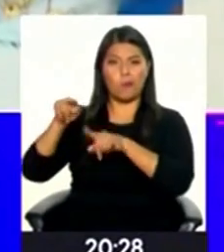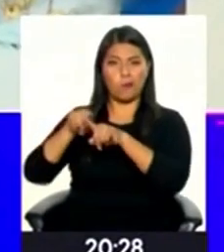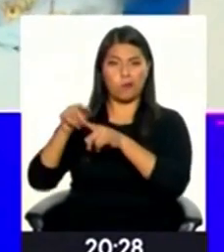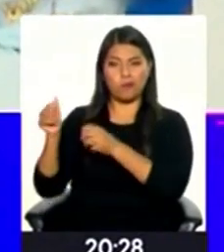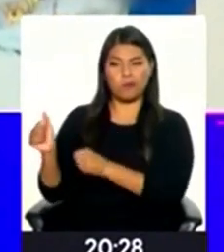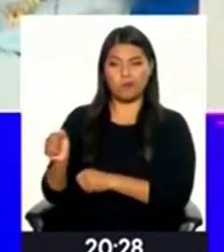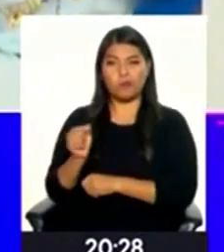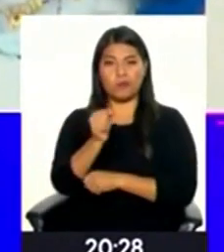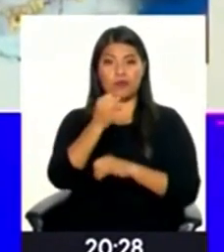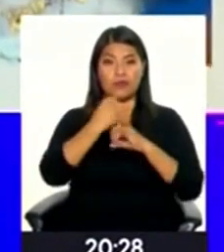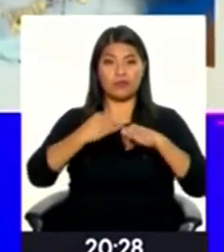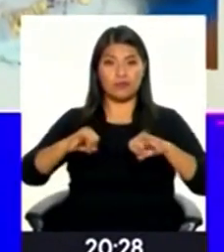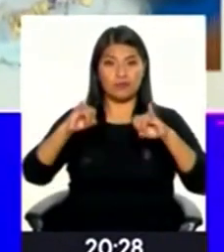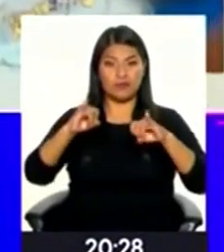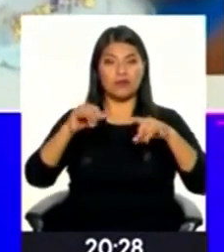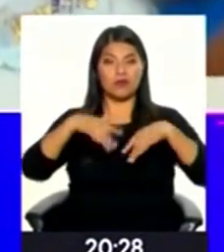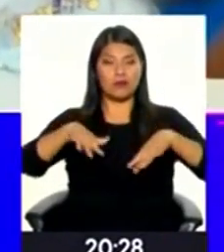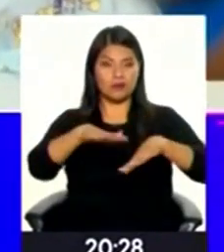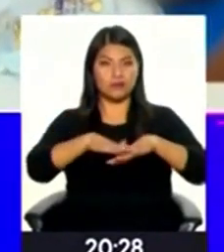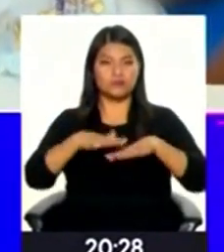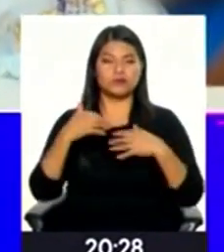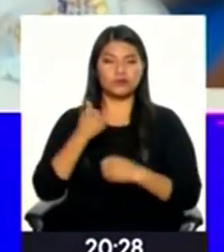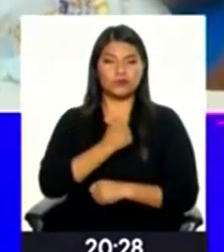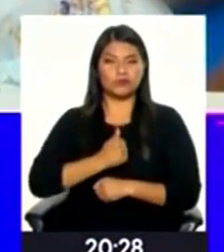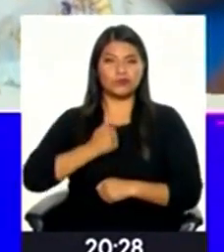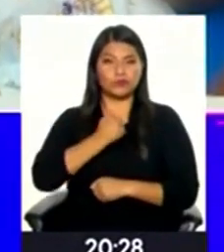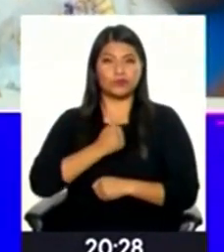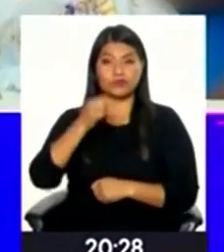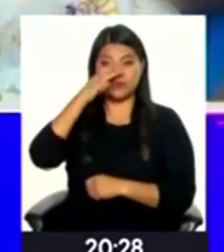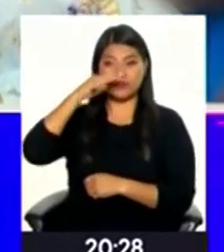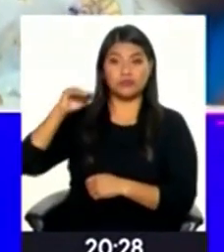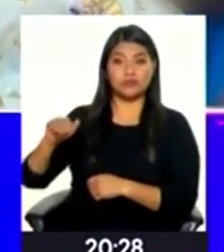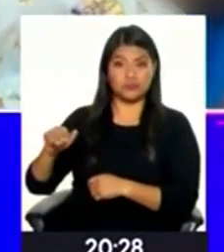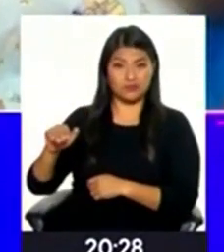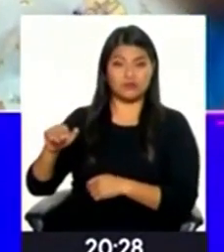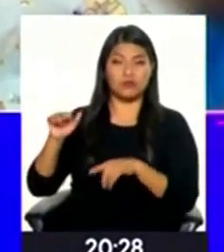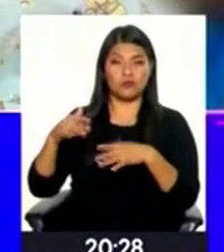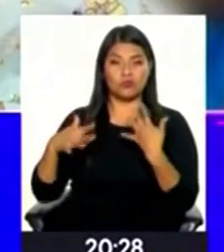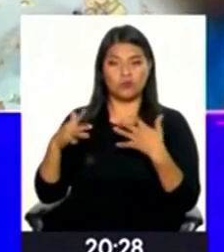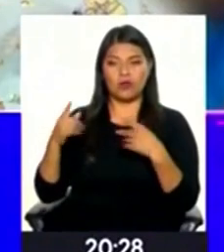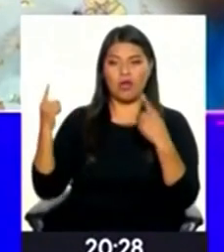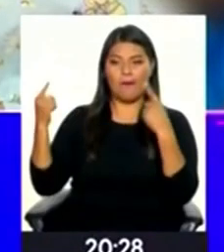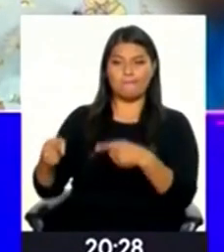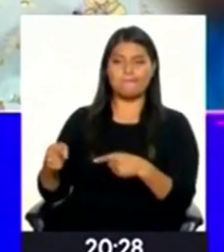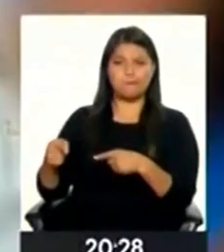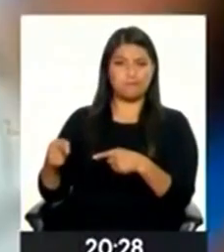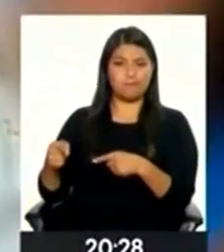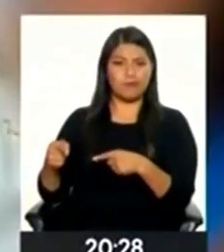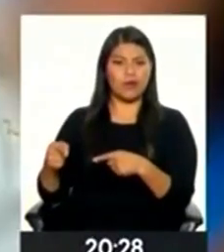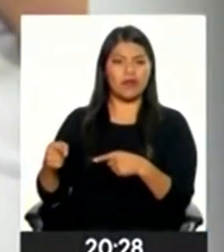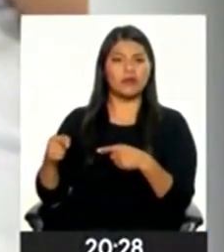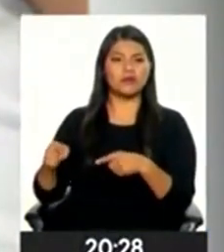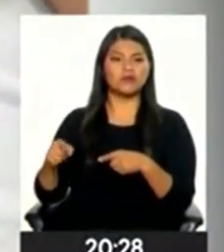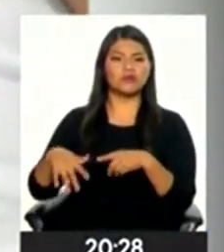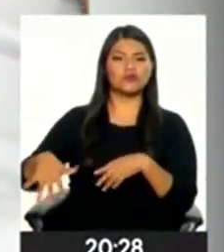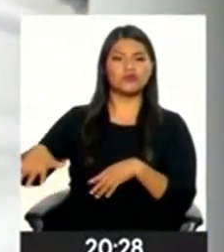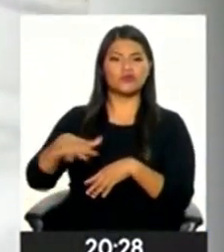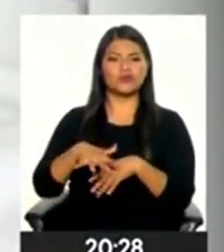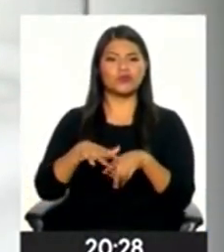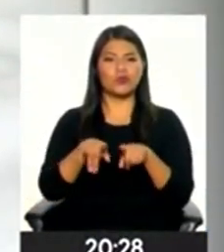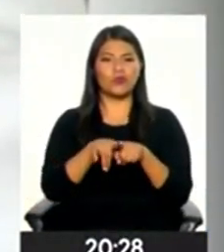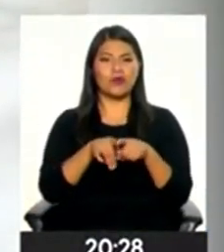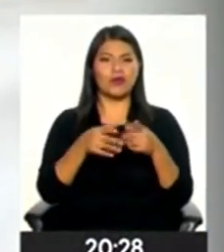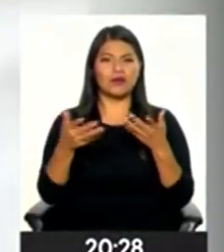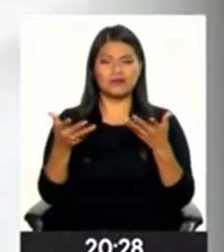ubicado en Independencia, donde lamentablemente este niño sufrió un accidente en una escalera